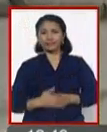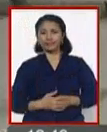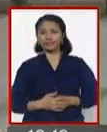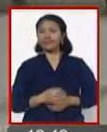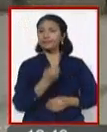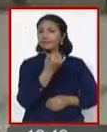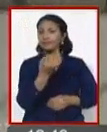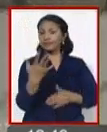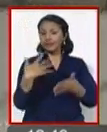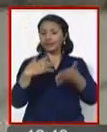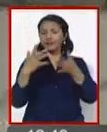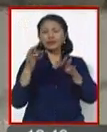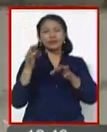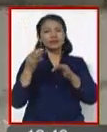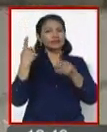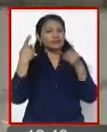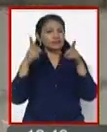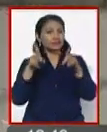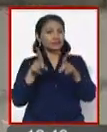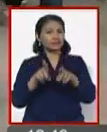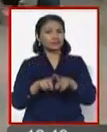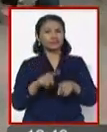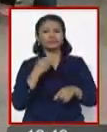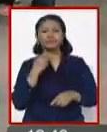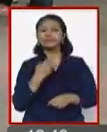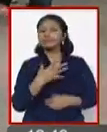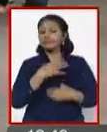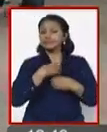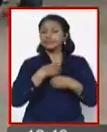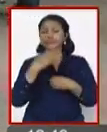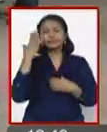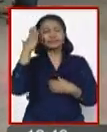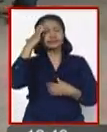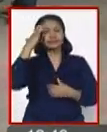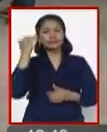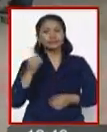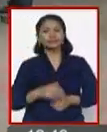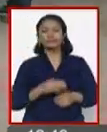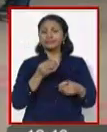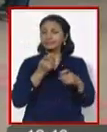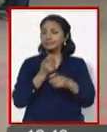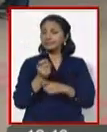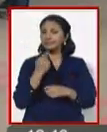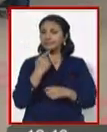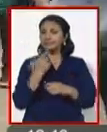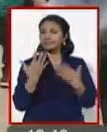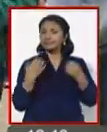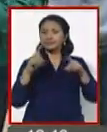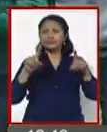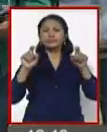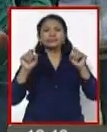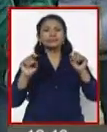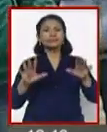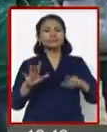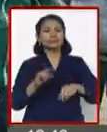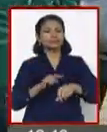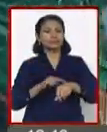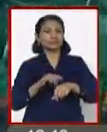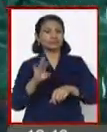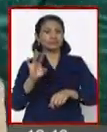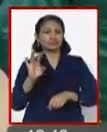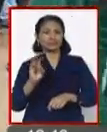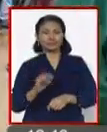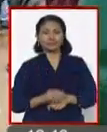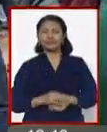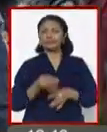molestando. Algunos estudiantes que no están de acuerdo con esta medida reprocharon la misma. Sí, un perjuicio porque teníamos examen a las 7,